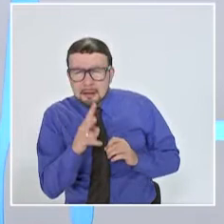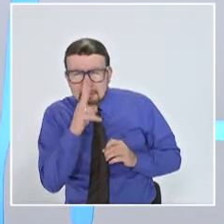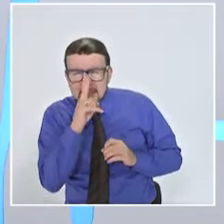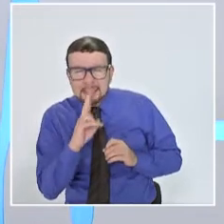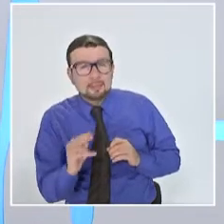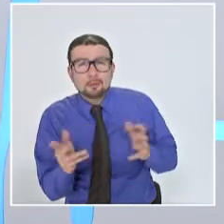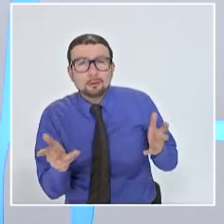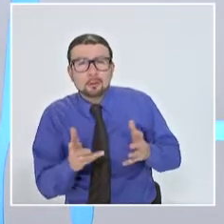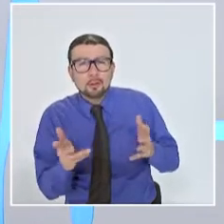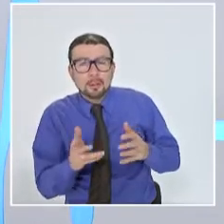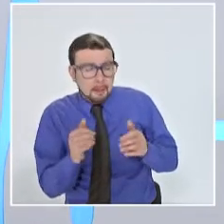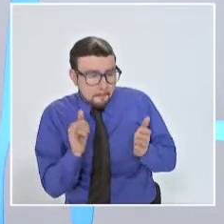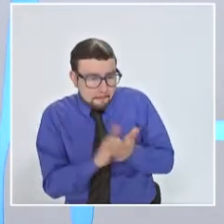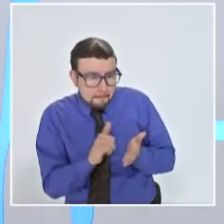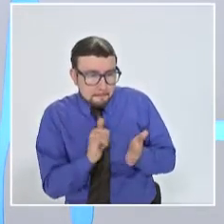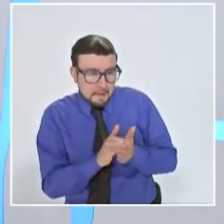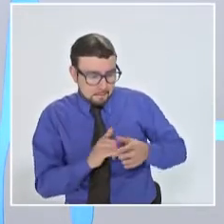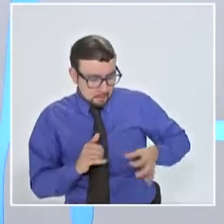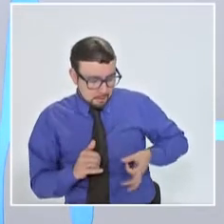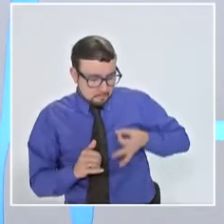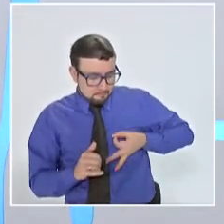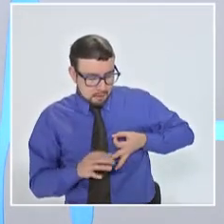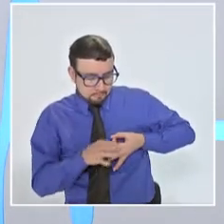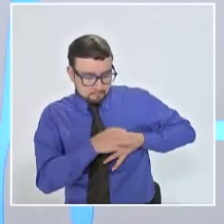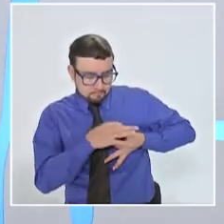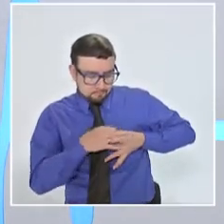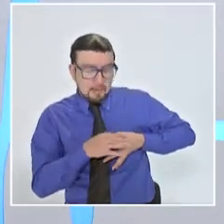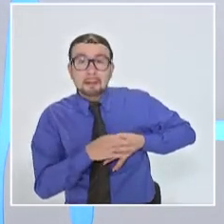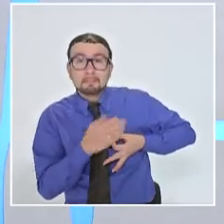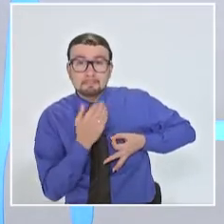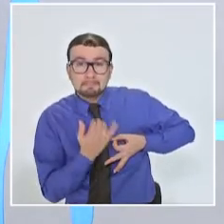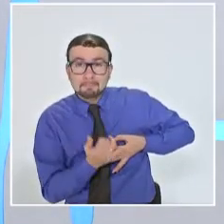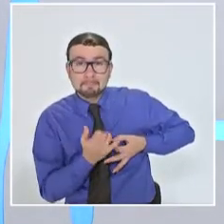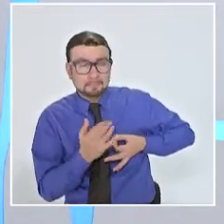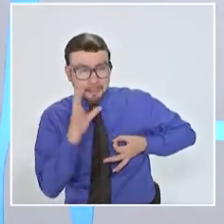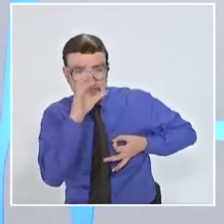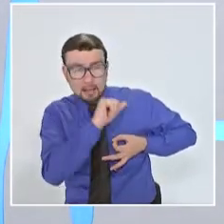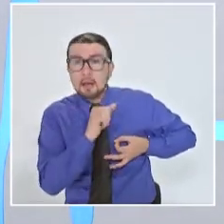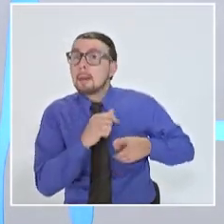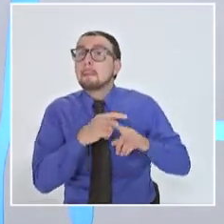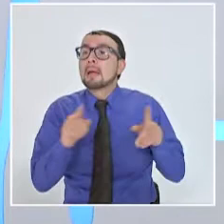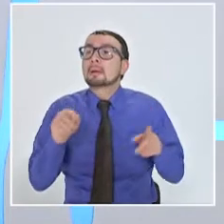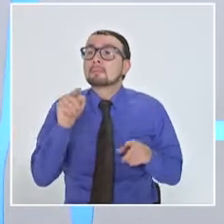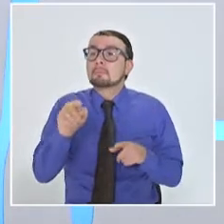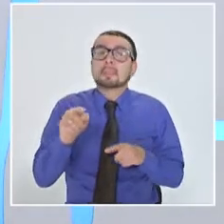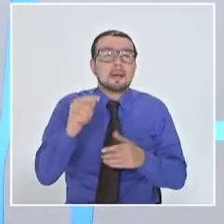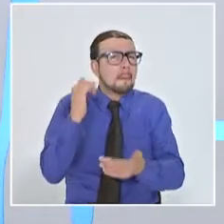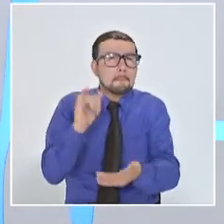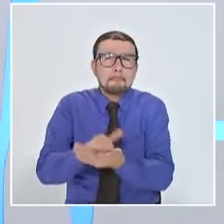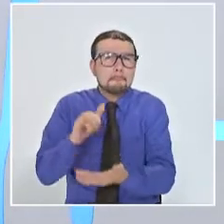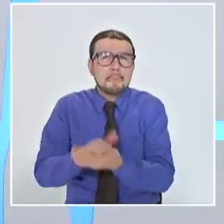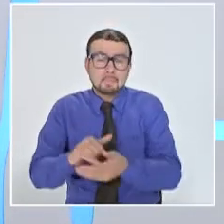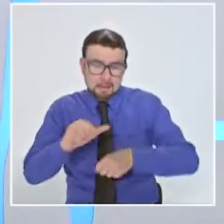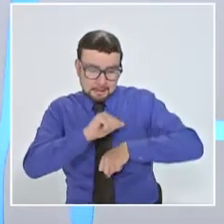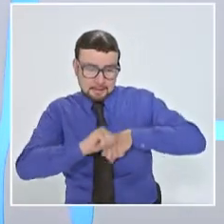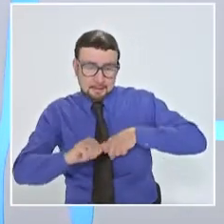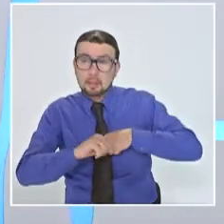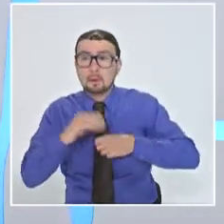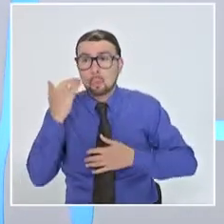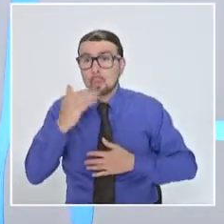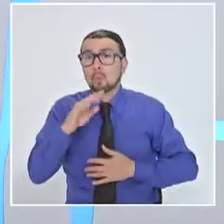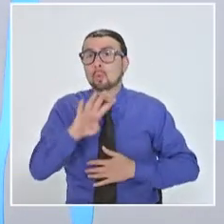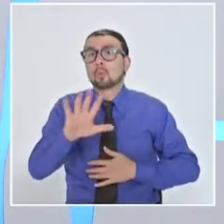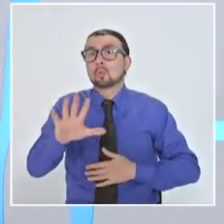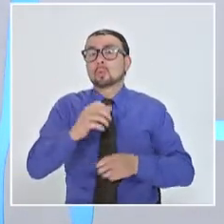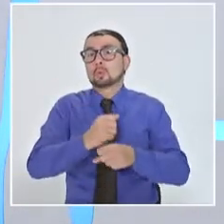cicatrices es en la unión de la areola con la piel. Pero si yo le hago esta misma cirugía a una paciente de 45